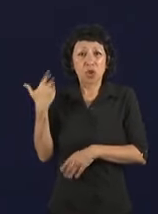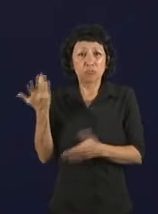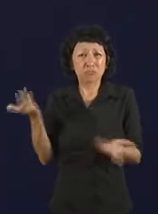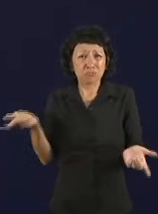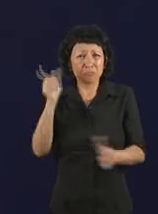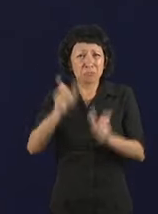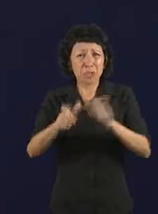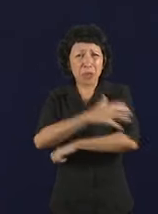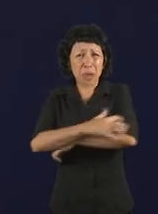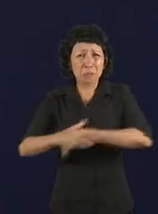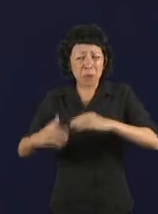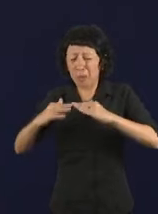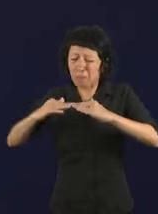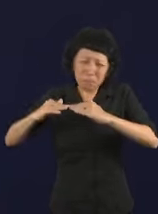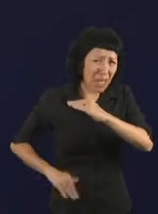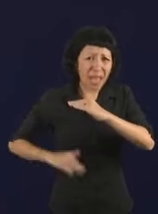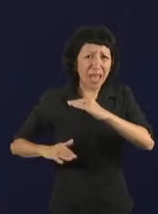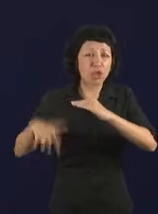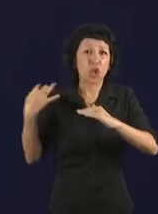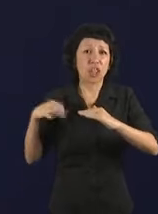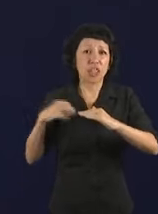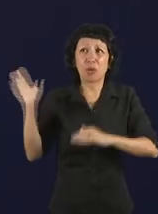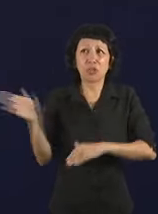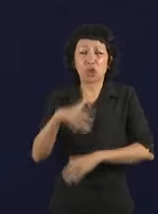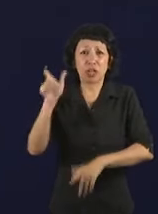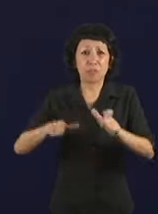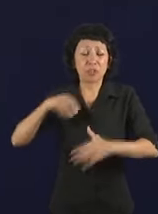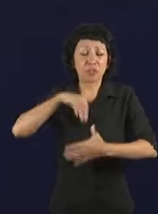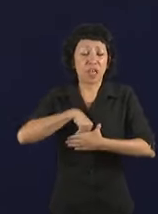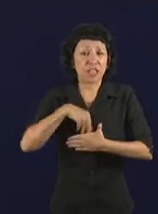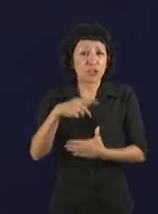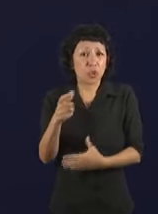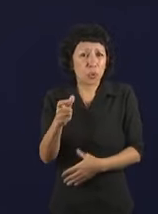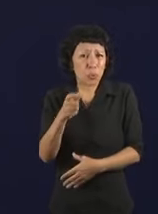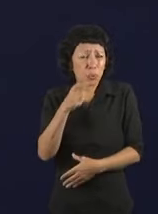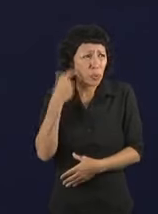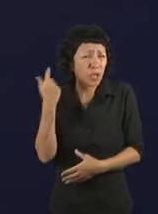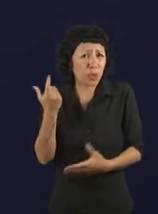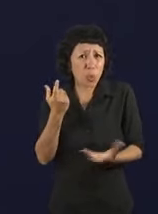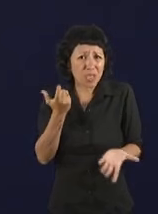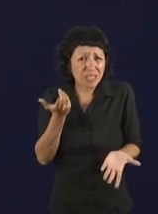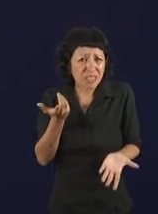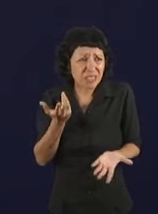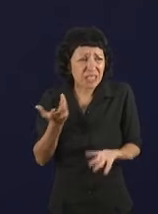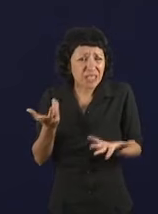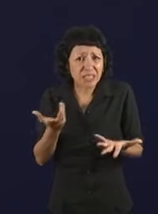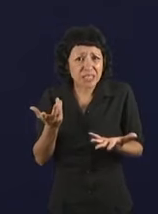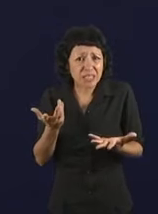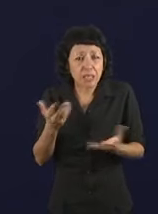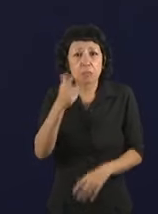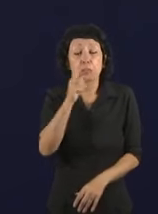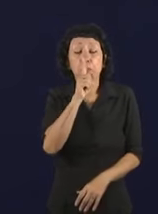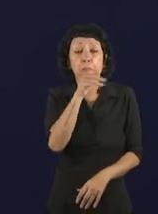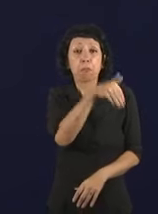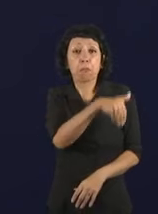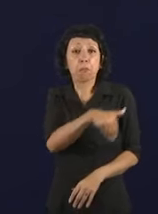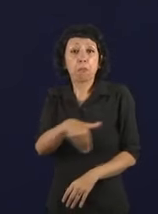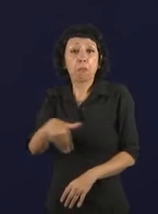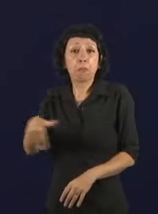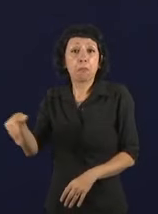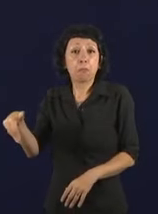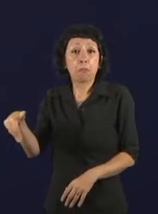le debe dar vergüenza o le debería dar vergüenza a la mayoría de los argentinos